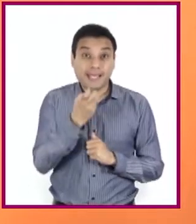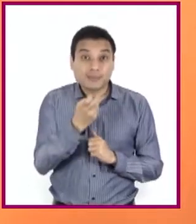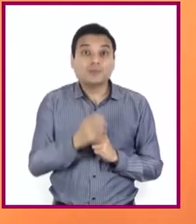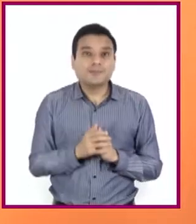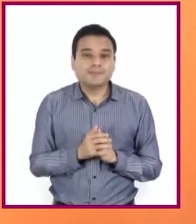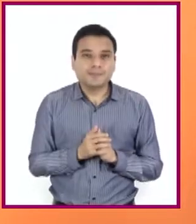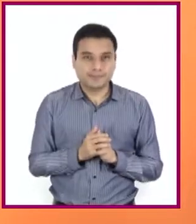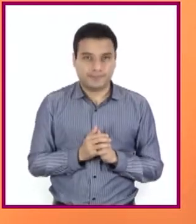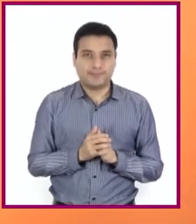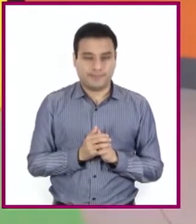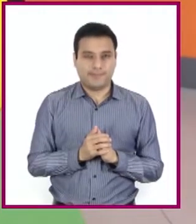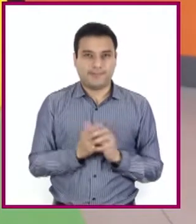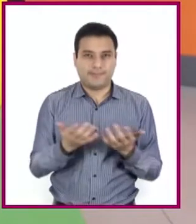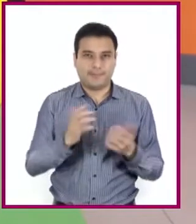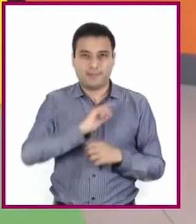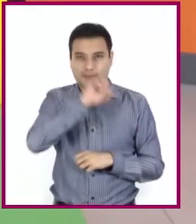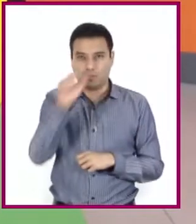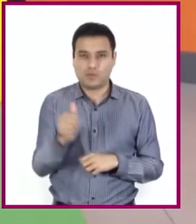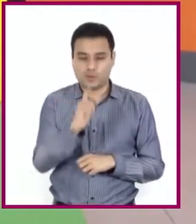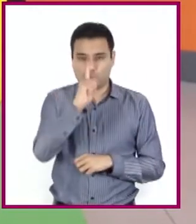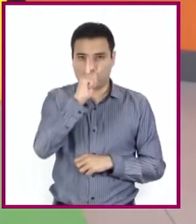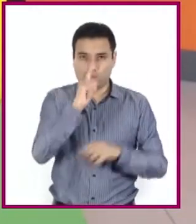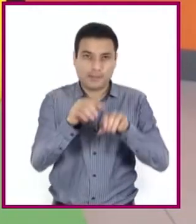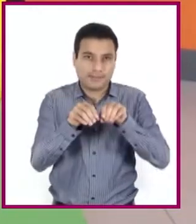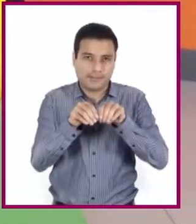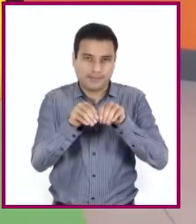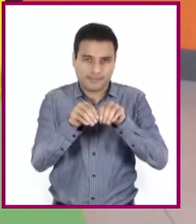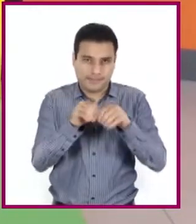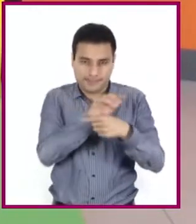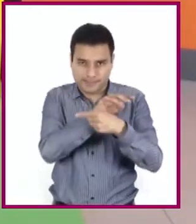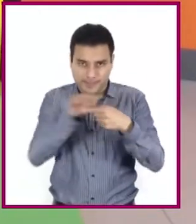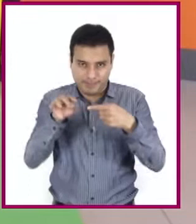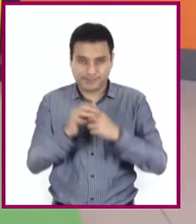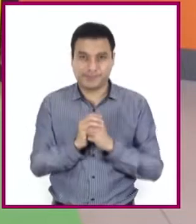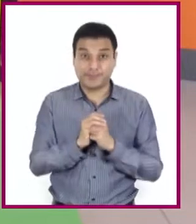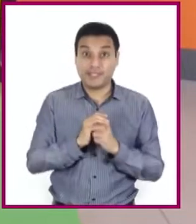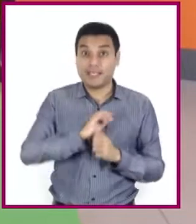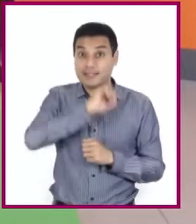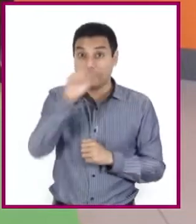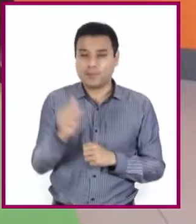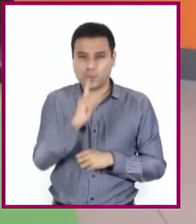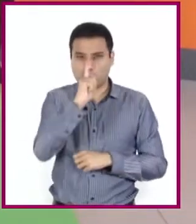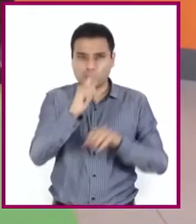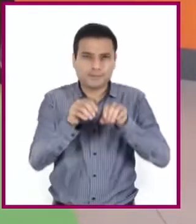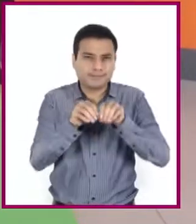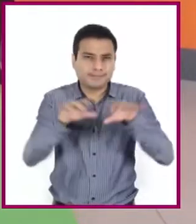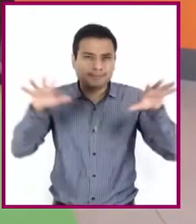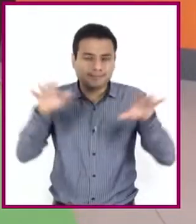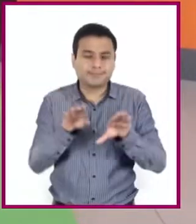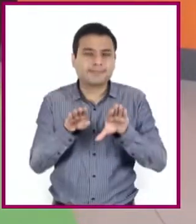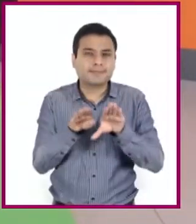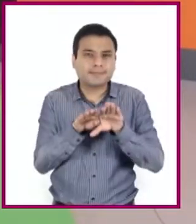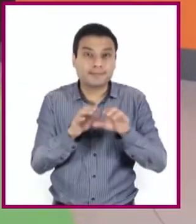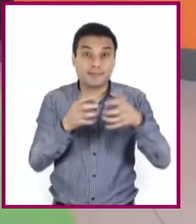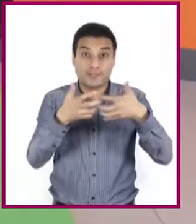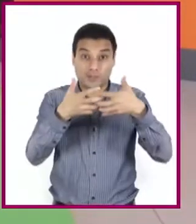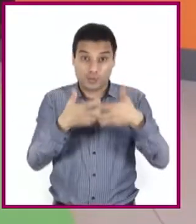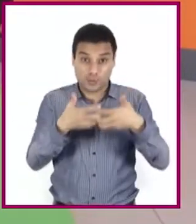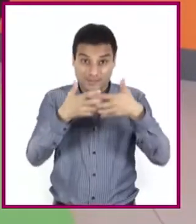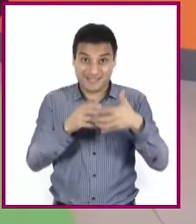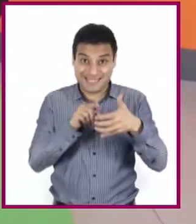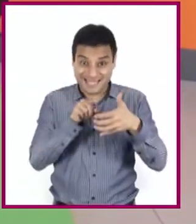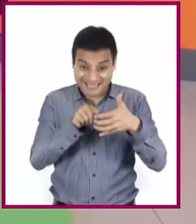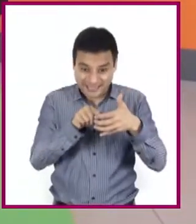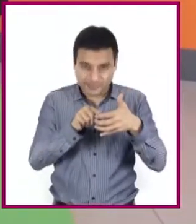de transmisión. La etapa de distribución se da cuando la electricidad se envía desde las subestaciones a